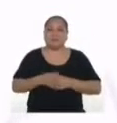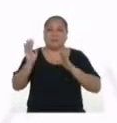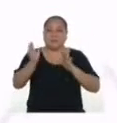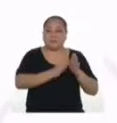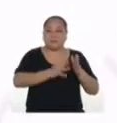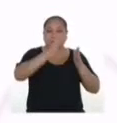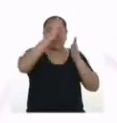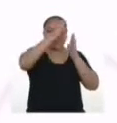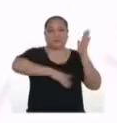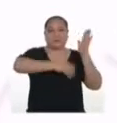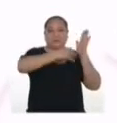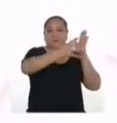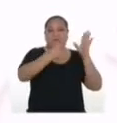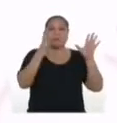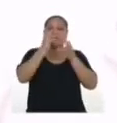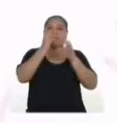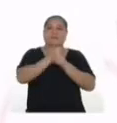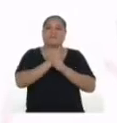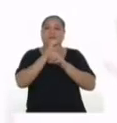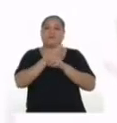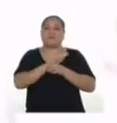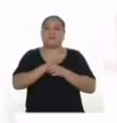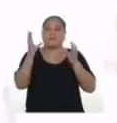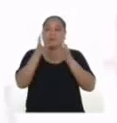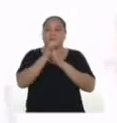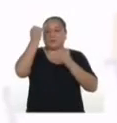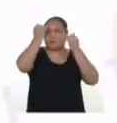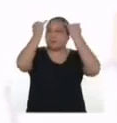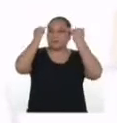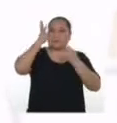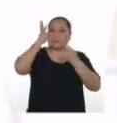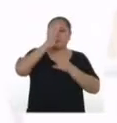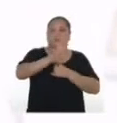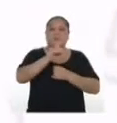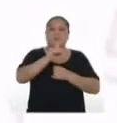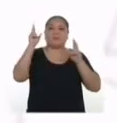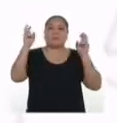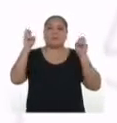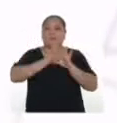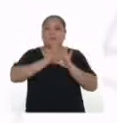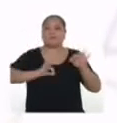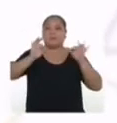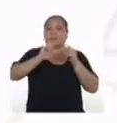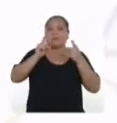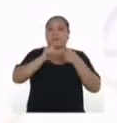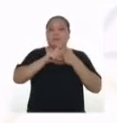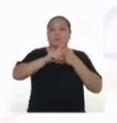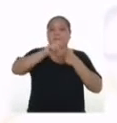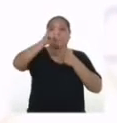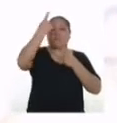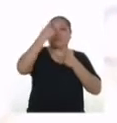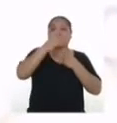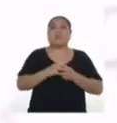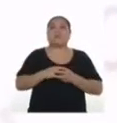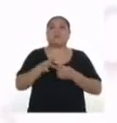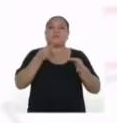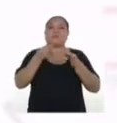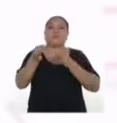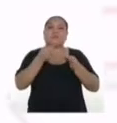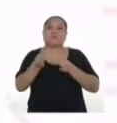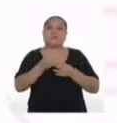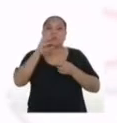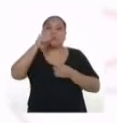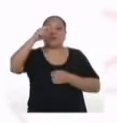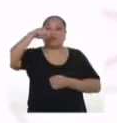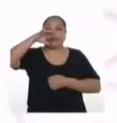Hemos elaborado un cuadro sinóptico que agrupa las ideas en 4 subtemas importantes. El primero es la definición de las cuencas y